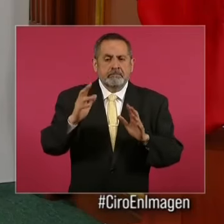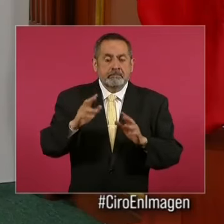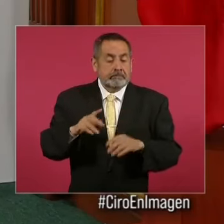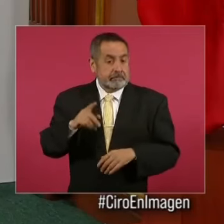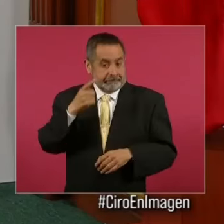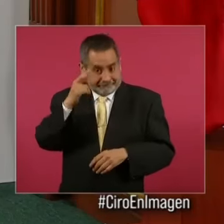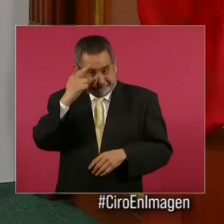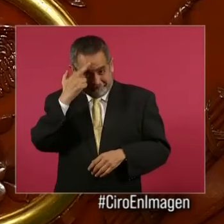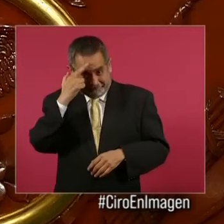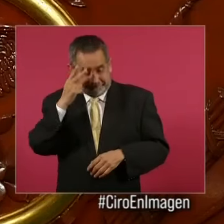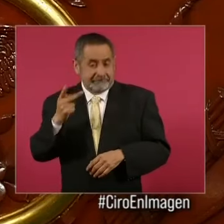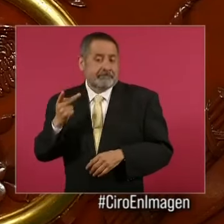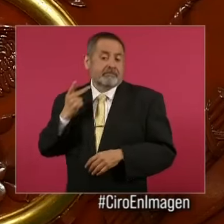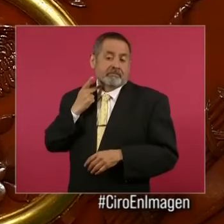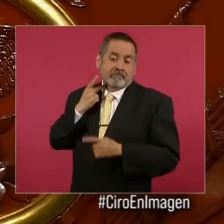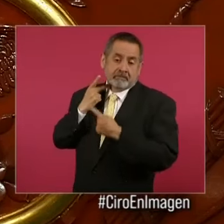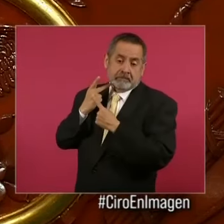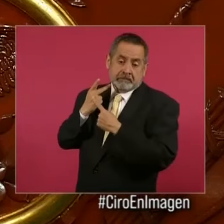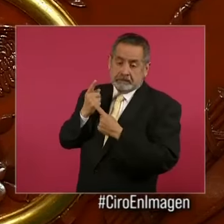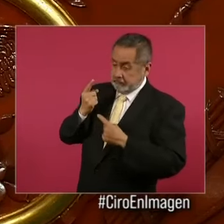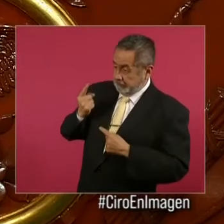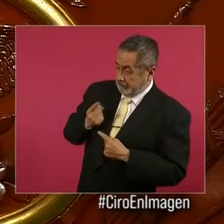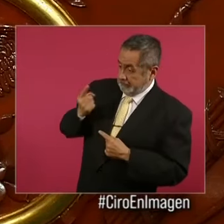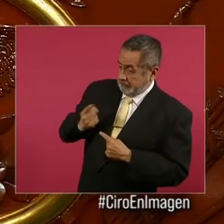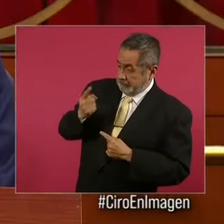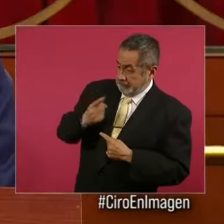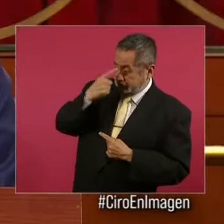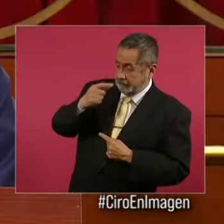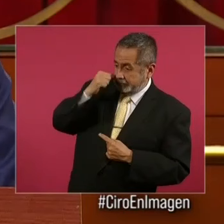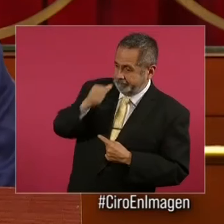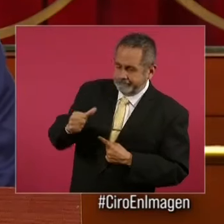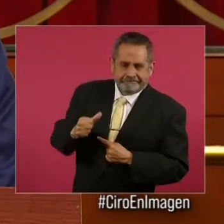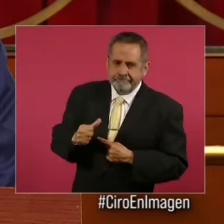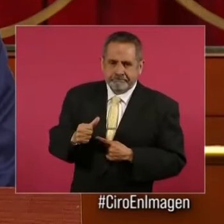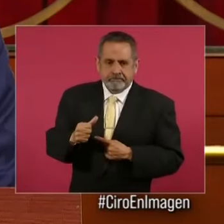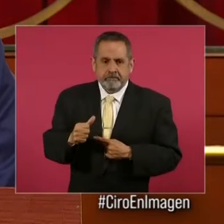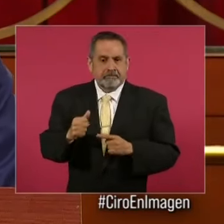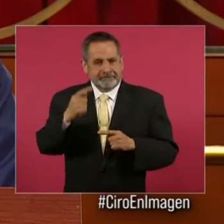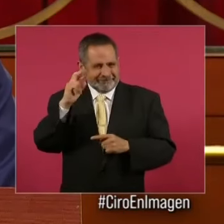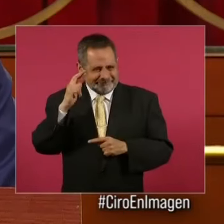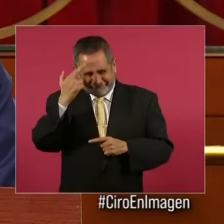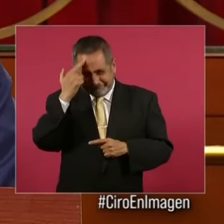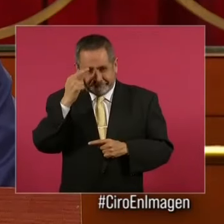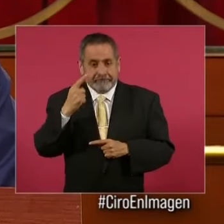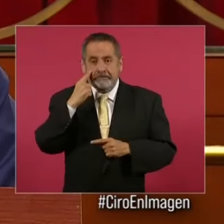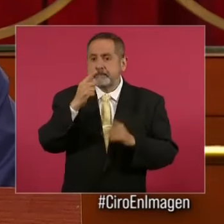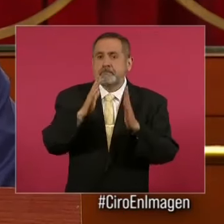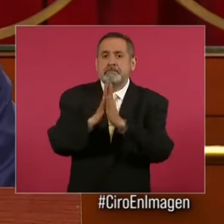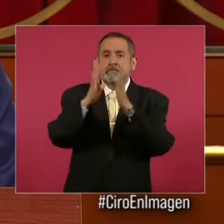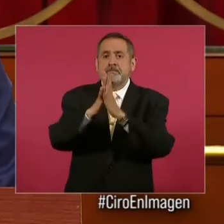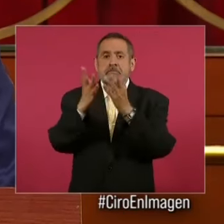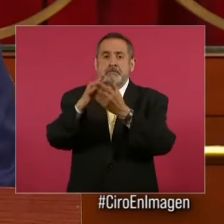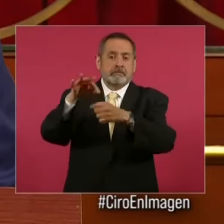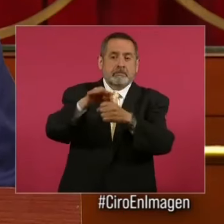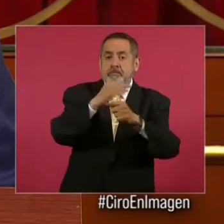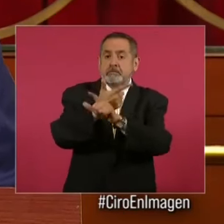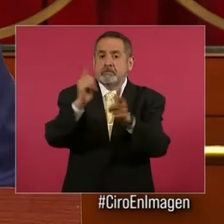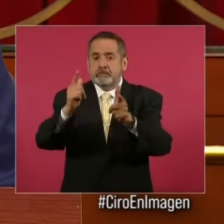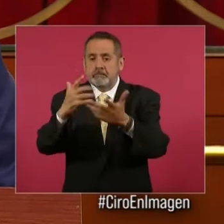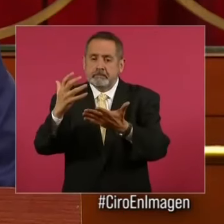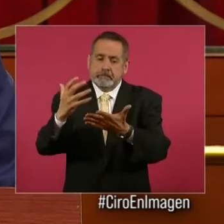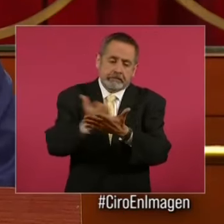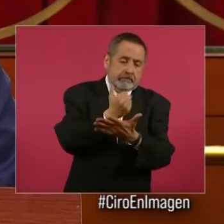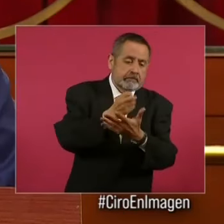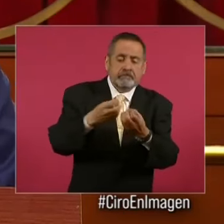política es eterno y en la democracia se gana o se pierde. Y el pueblo es el que